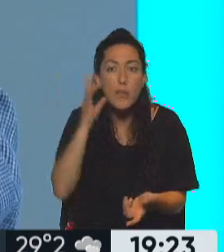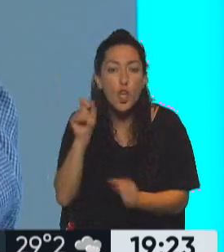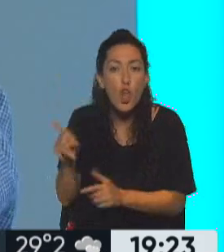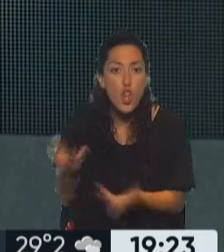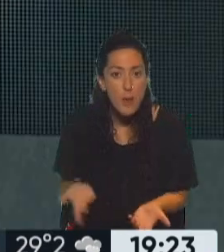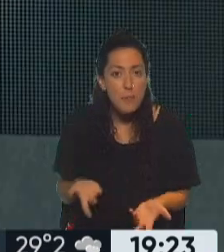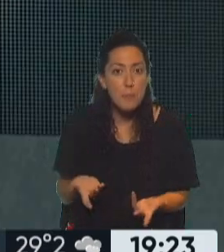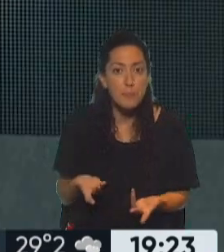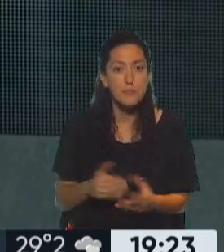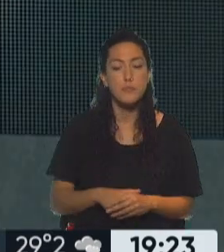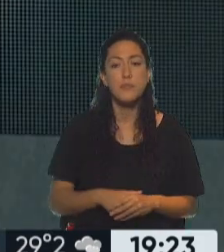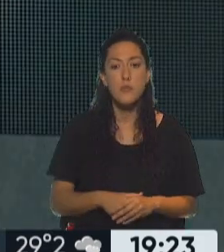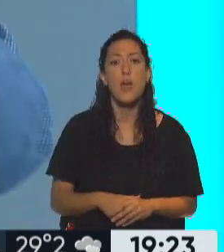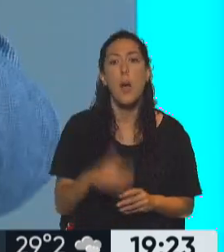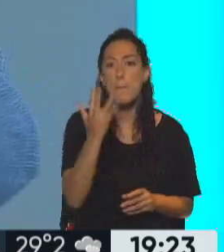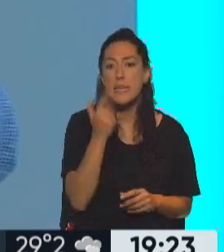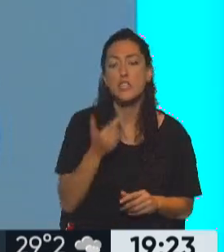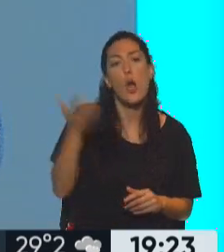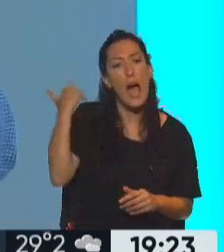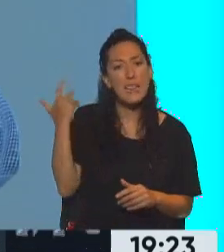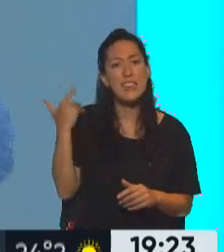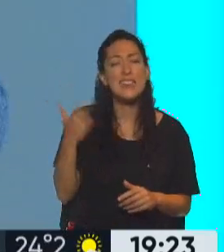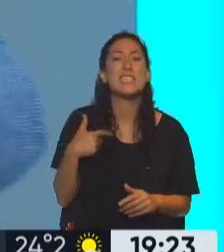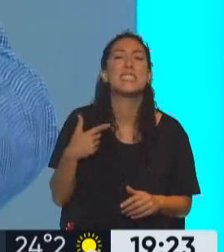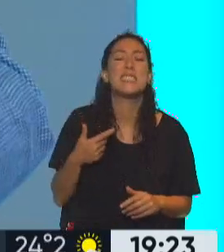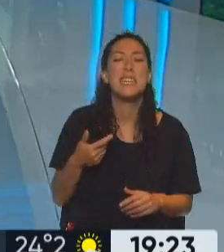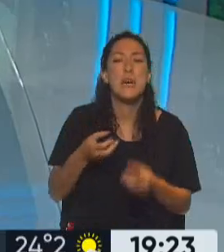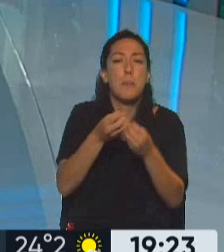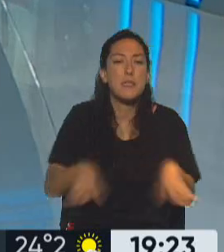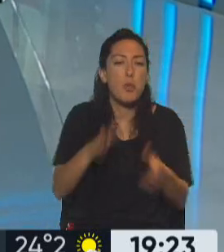eso cuando empezamos derecho nos gustaron latinados